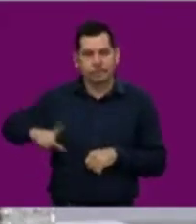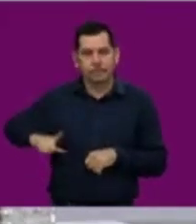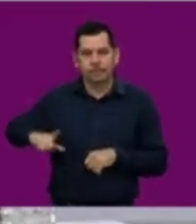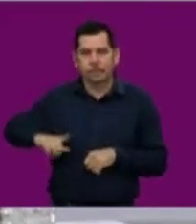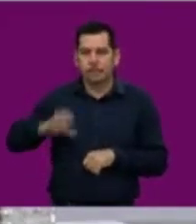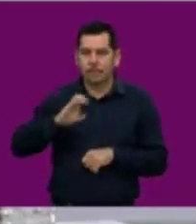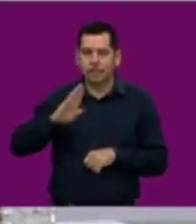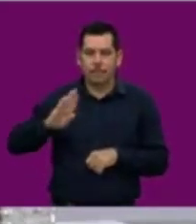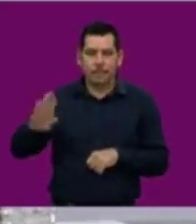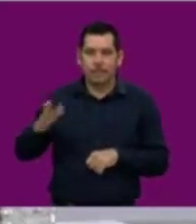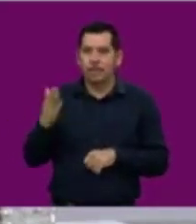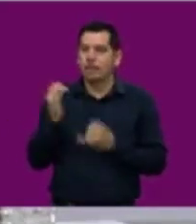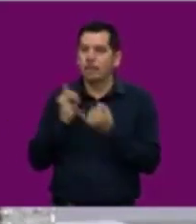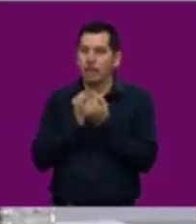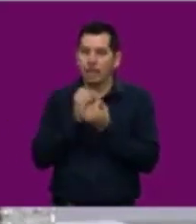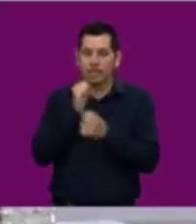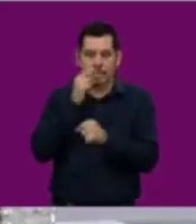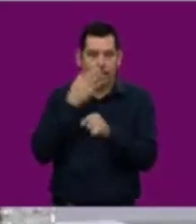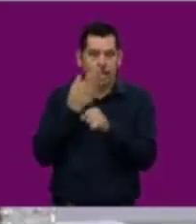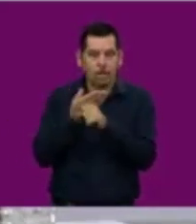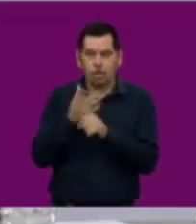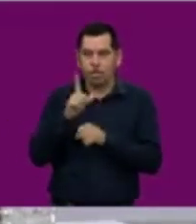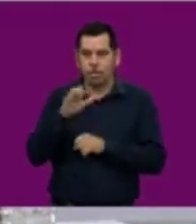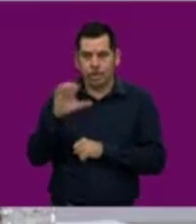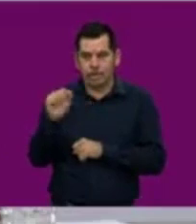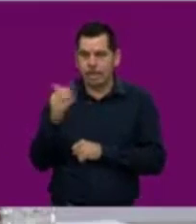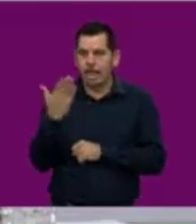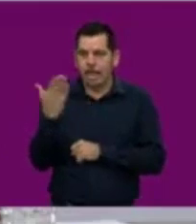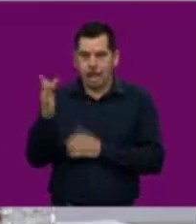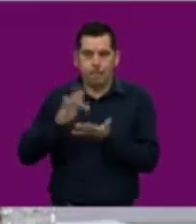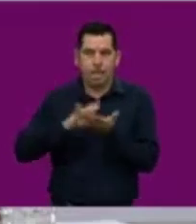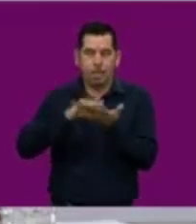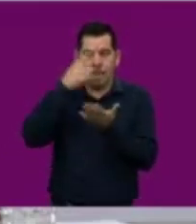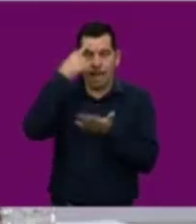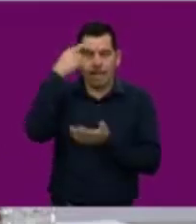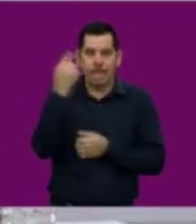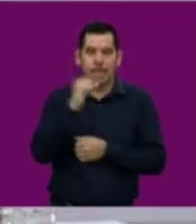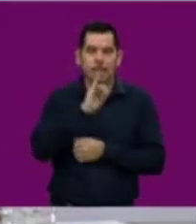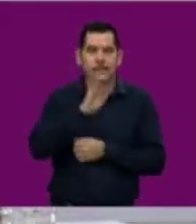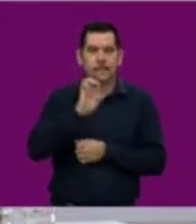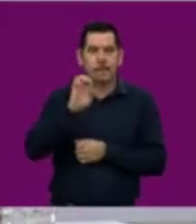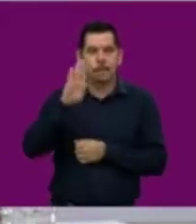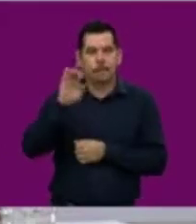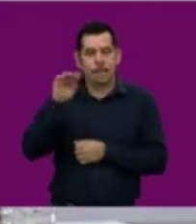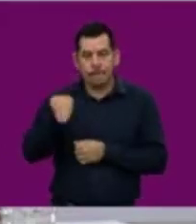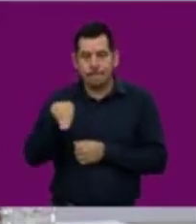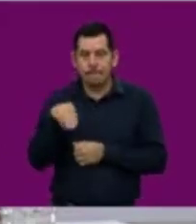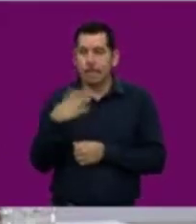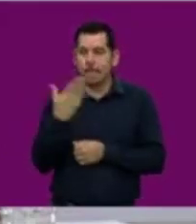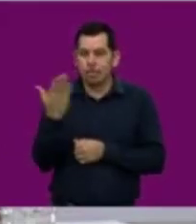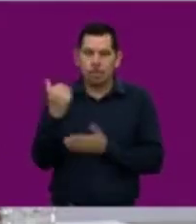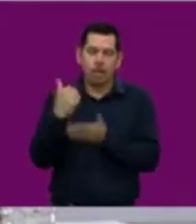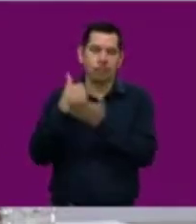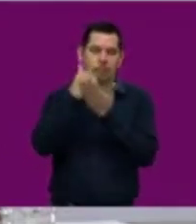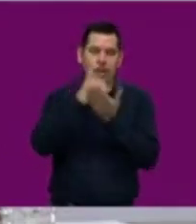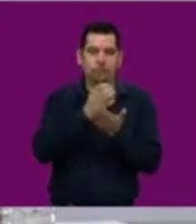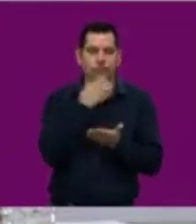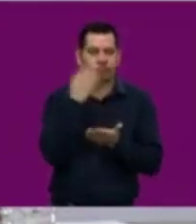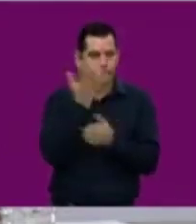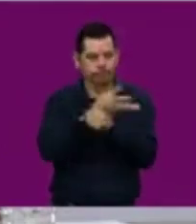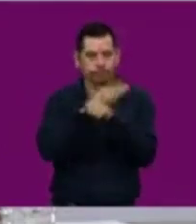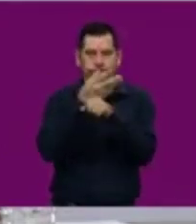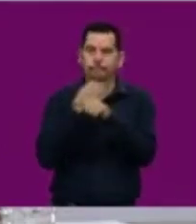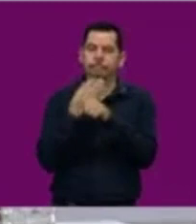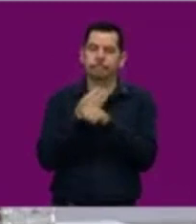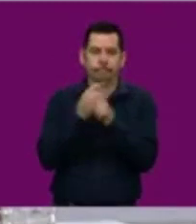nos han estado apoyando para que el inei en y obra educativa nos echen la mano todos los amigos y amigos de lo que se trata